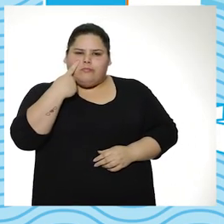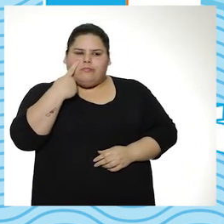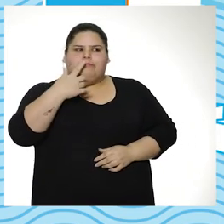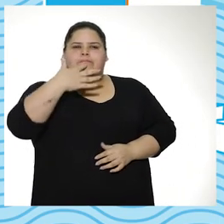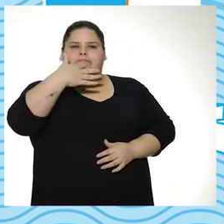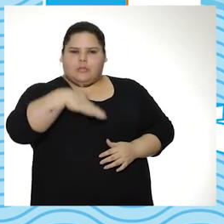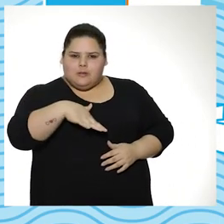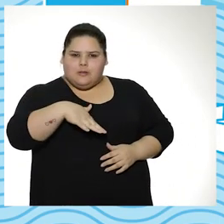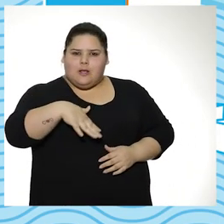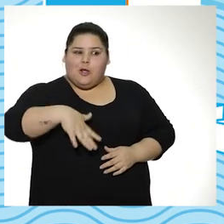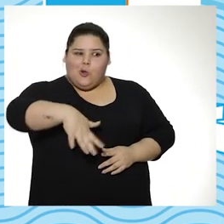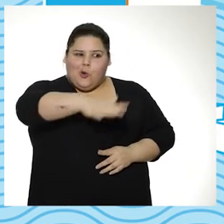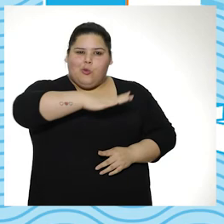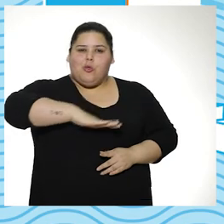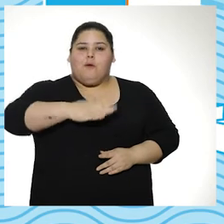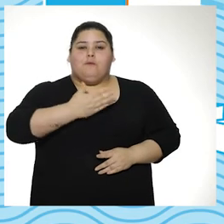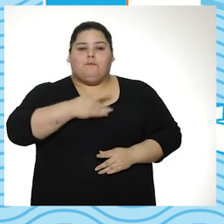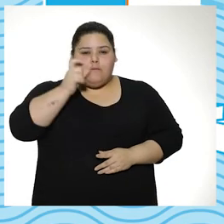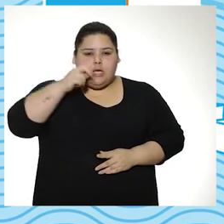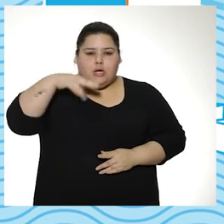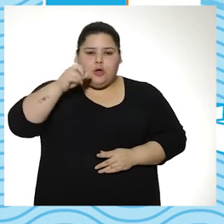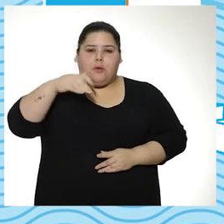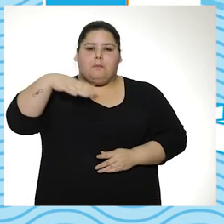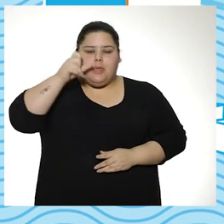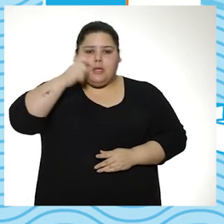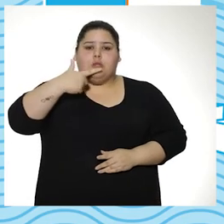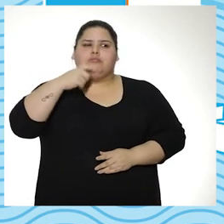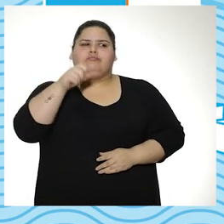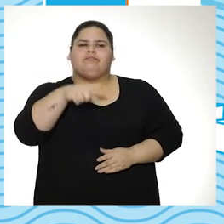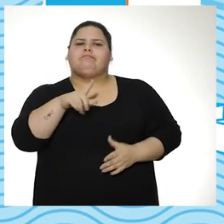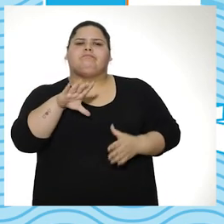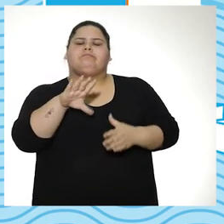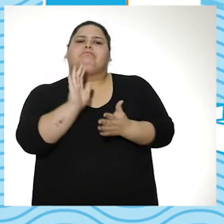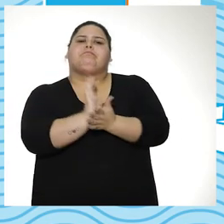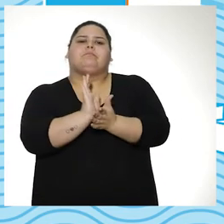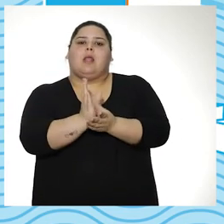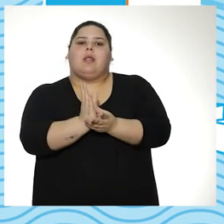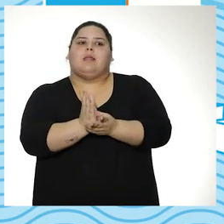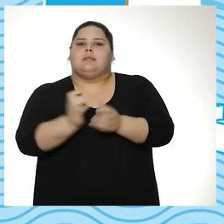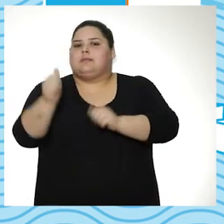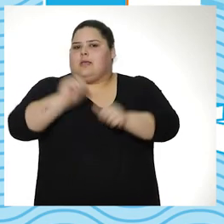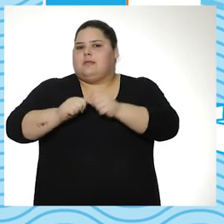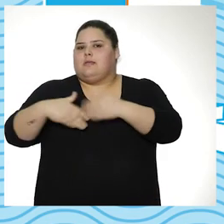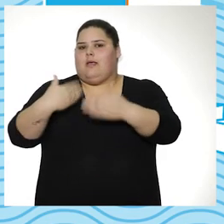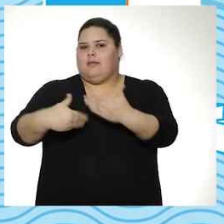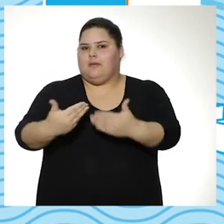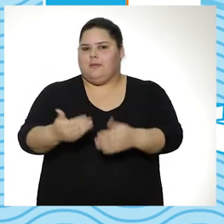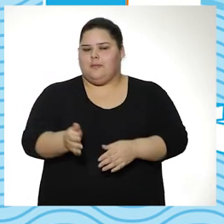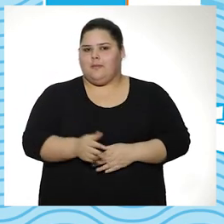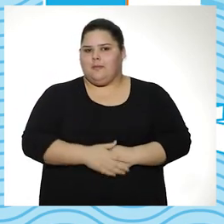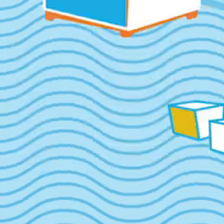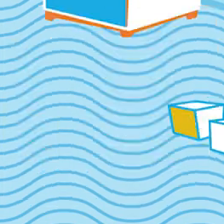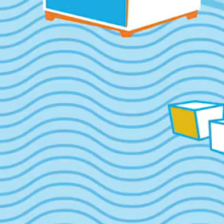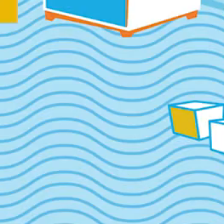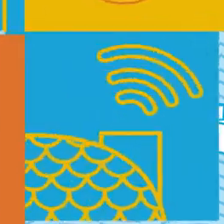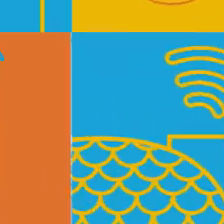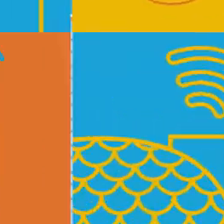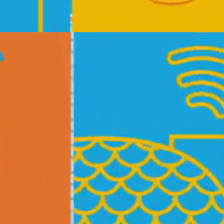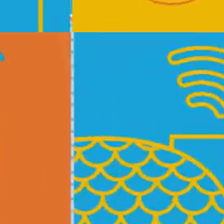Conocer y entender estos fenómenos es justamente hacer ciencia.